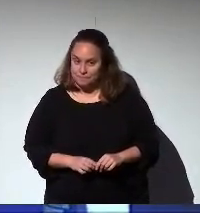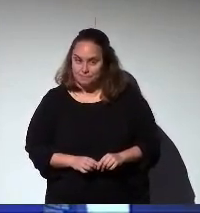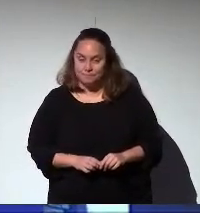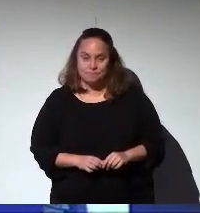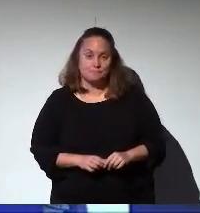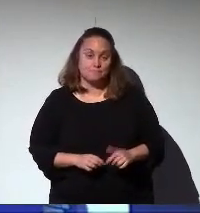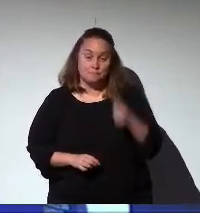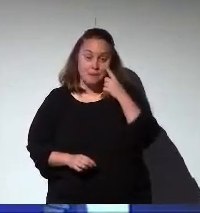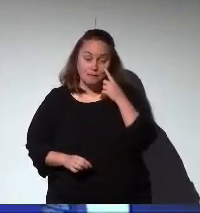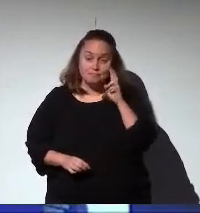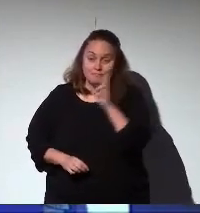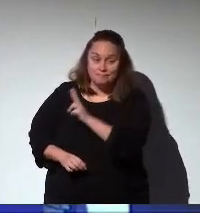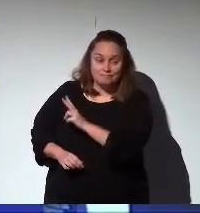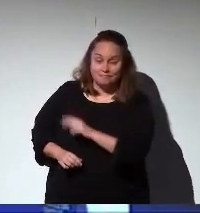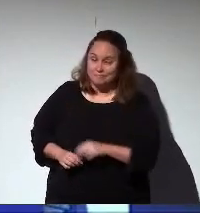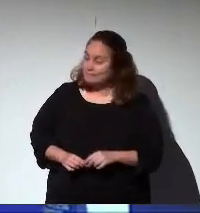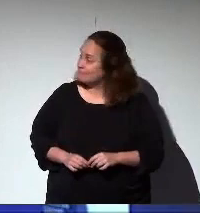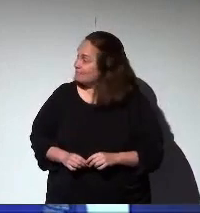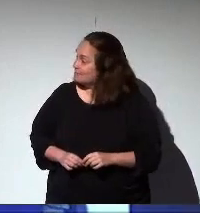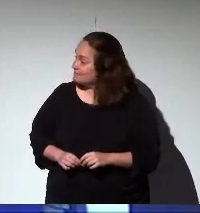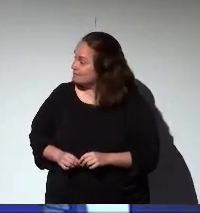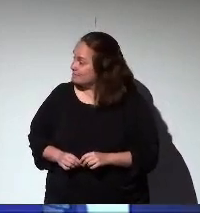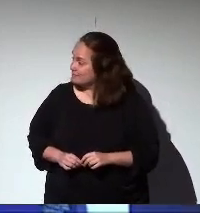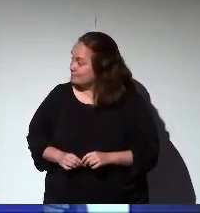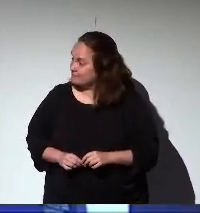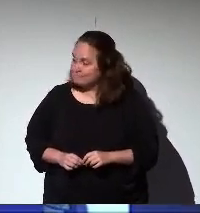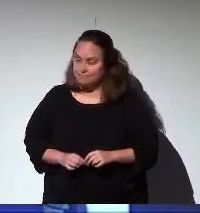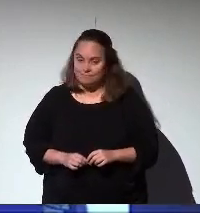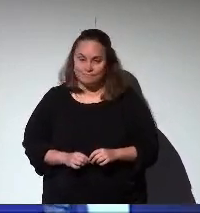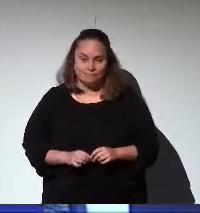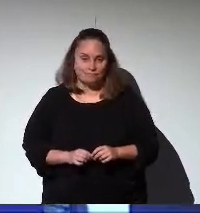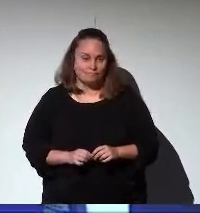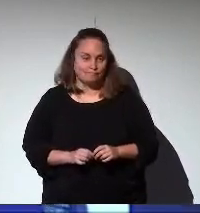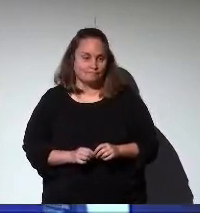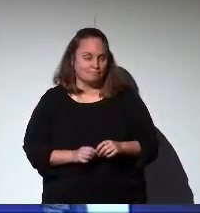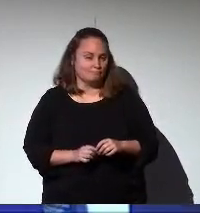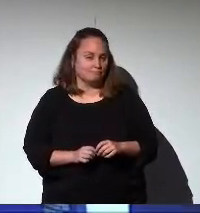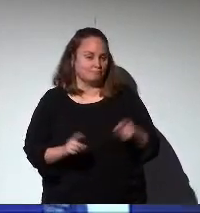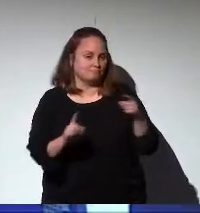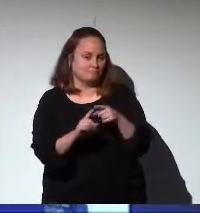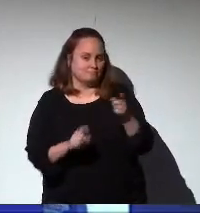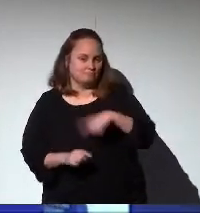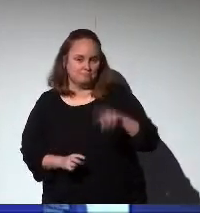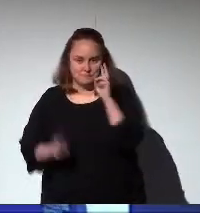Y lo podemos ver, ¿no? Y así también todos ustedes lo tienen visible.